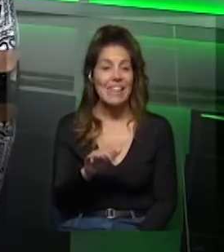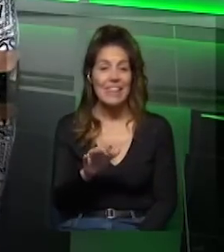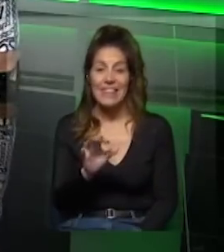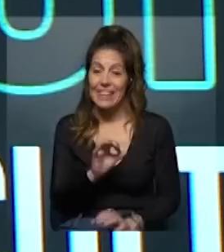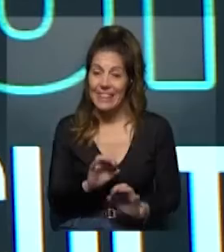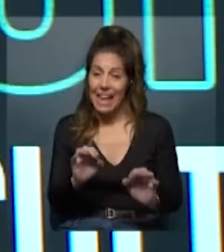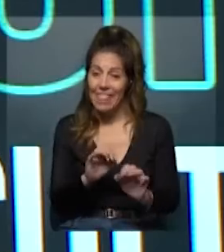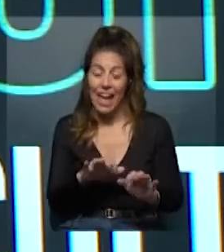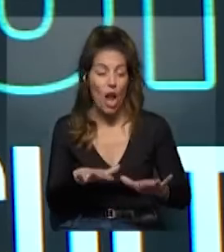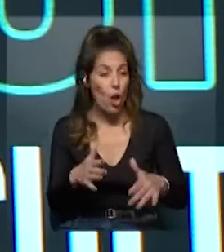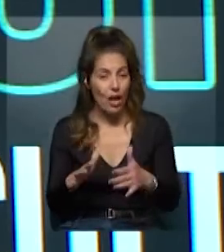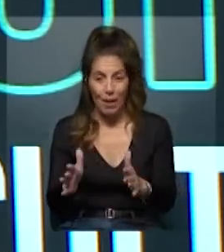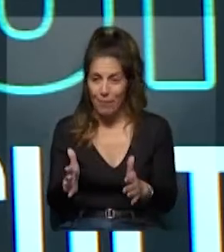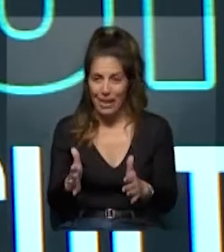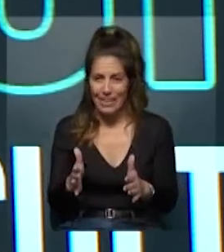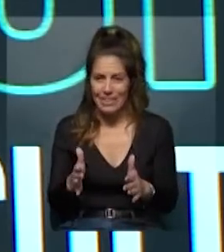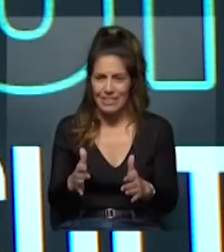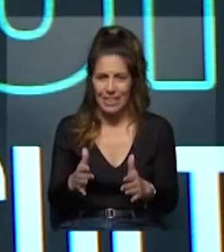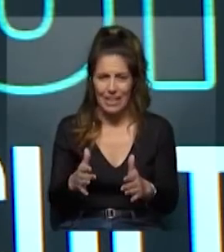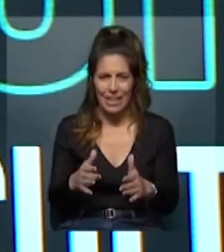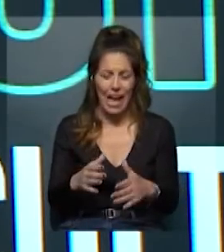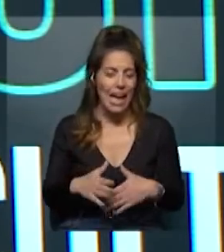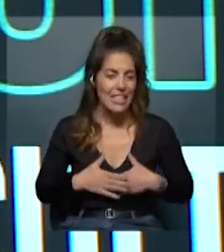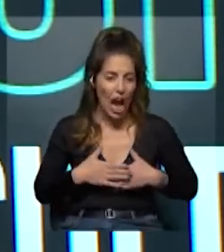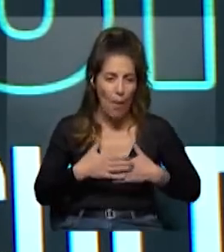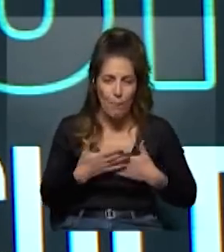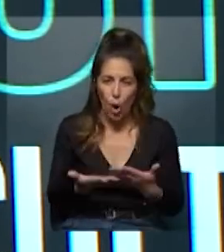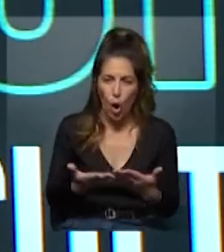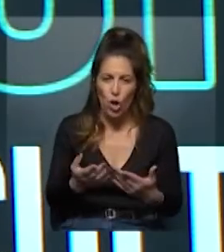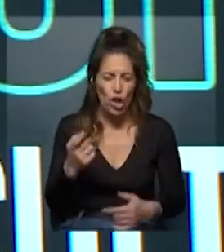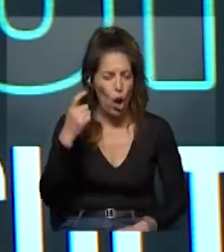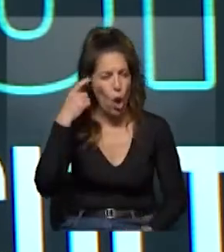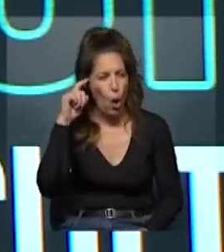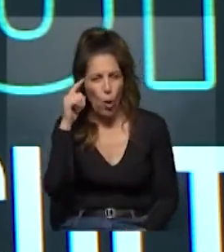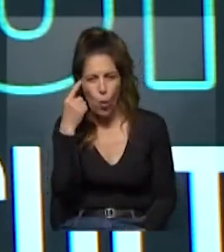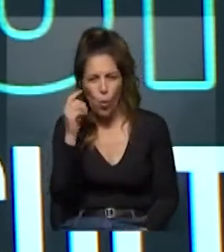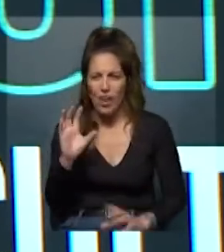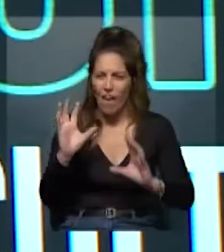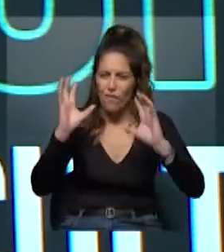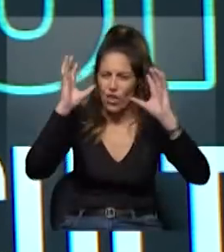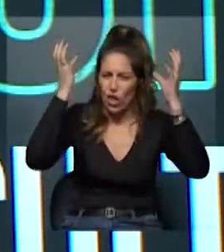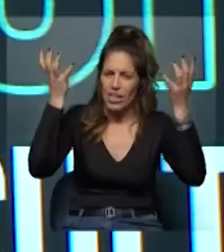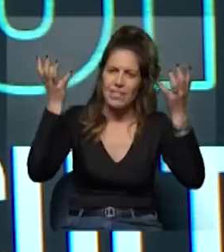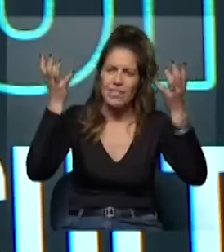este está hay sordidez hay amor Hay locura hay violencia